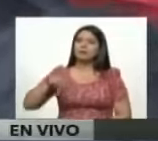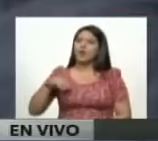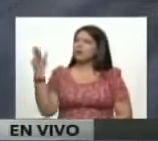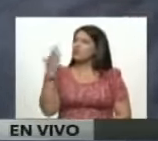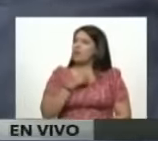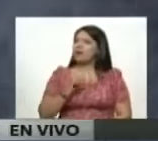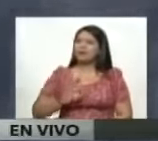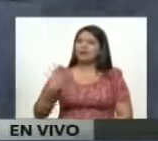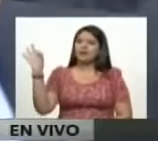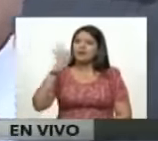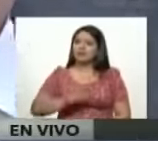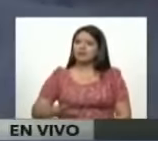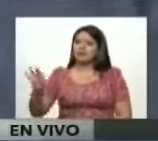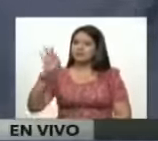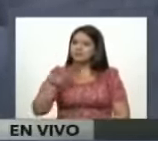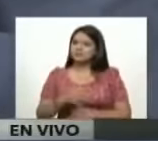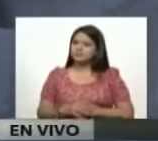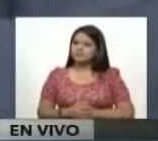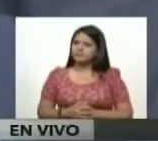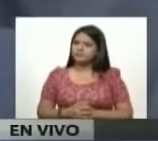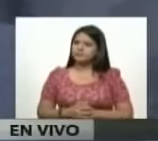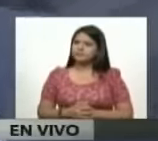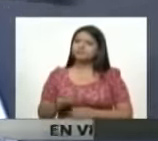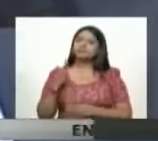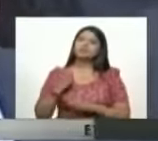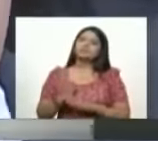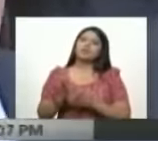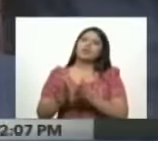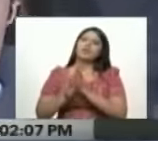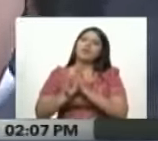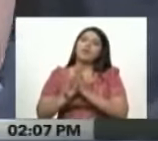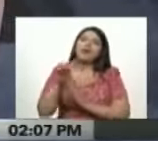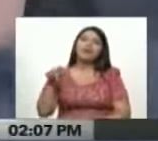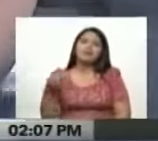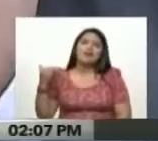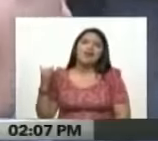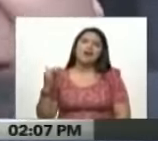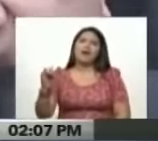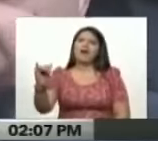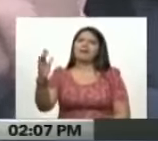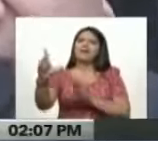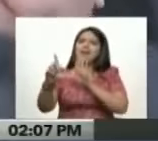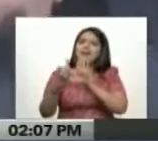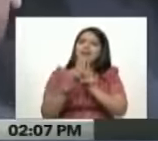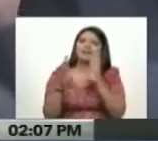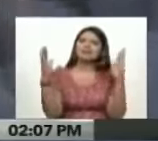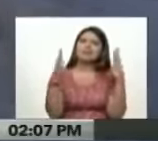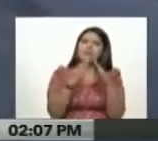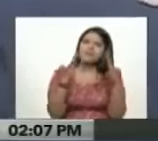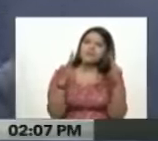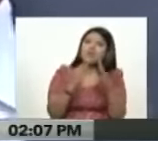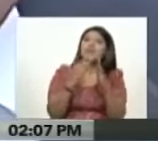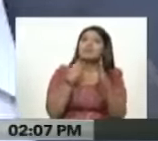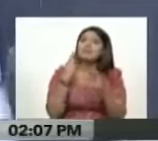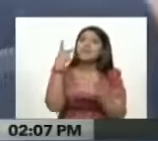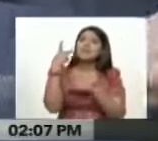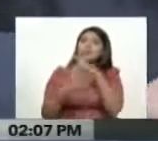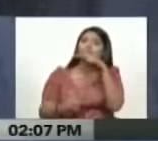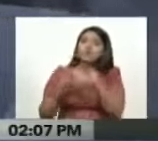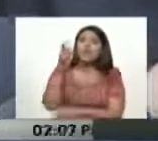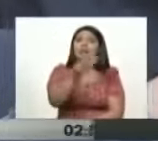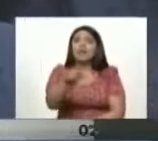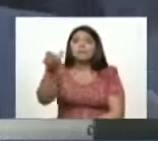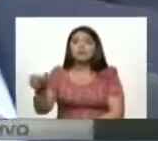nada. Es primera vez. ¿Qué? Mira, compañera, aquí existe la ley de vivienda que establece los mecanismos para que la gente